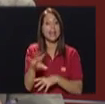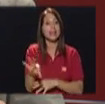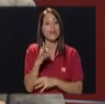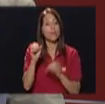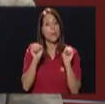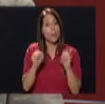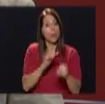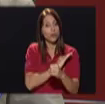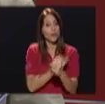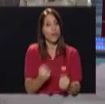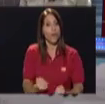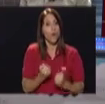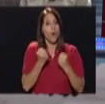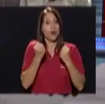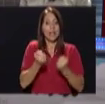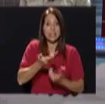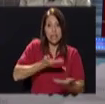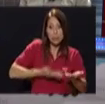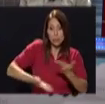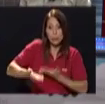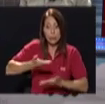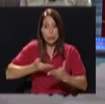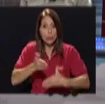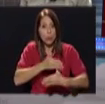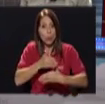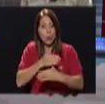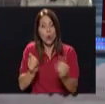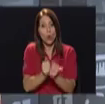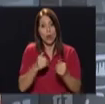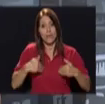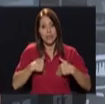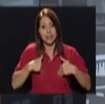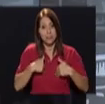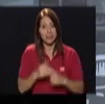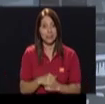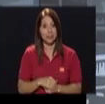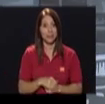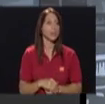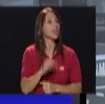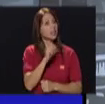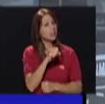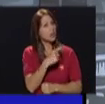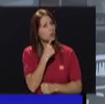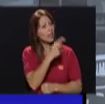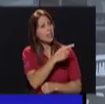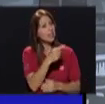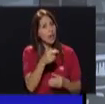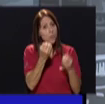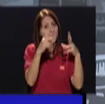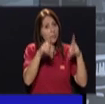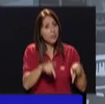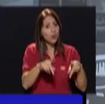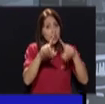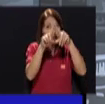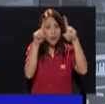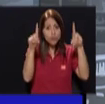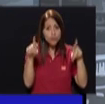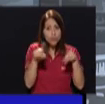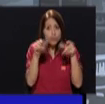y fortalecimiento de esa convivencia saludable con la vida silvestre. Sí, porque incluso sobre eso que usted mencionaba, de quitar rótulos y demás,